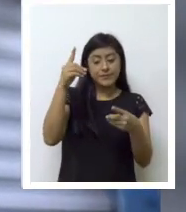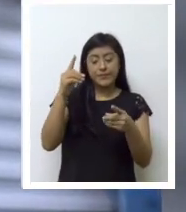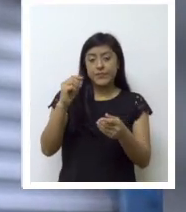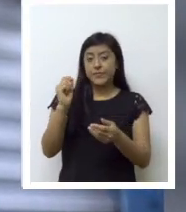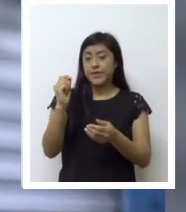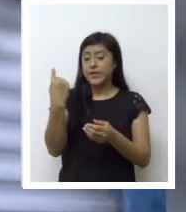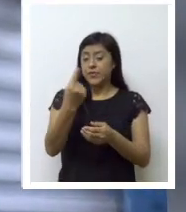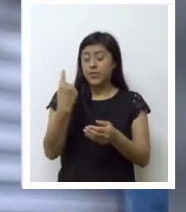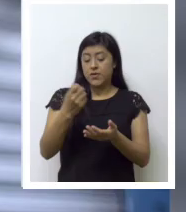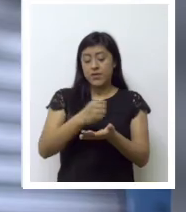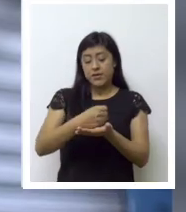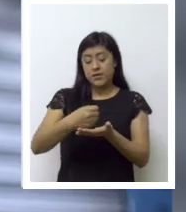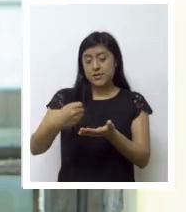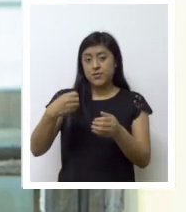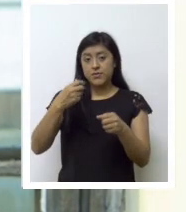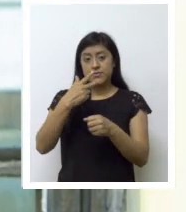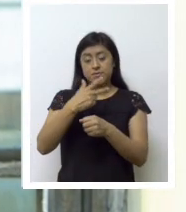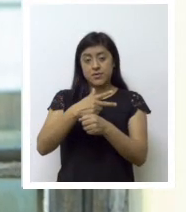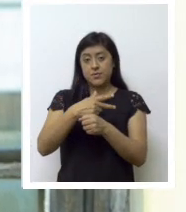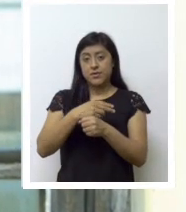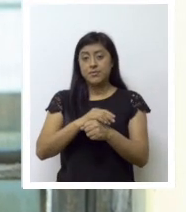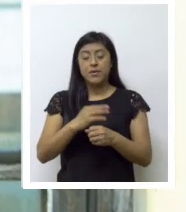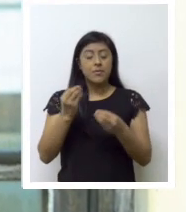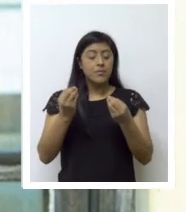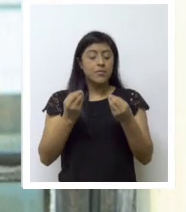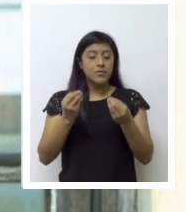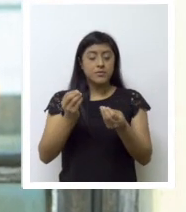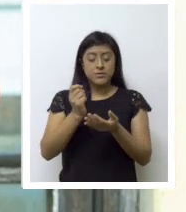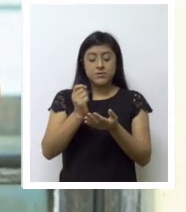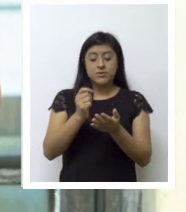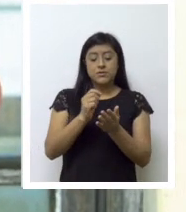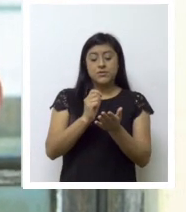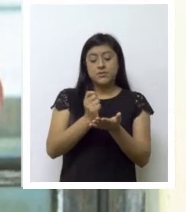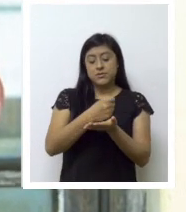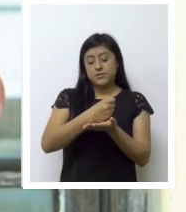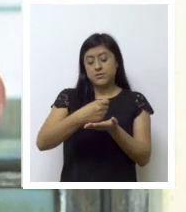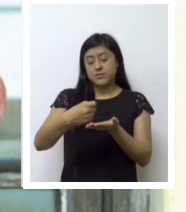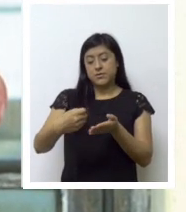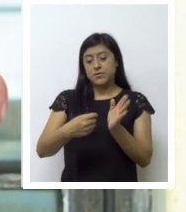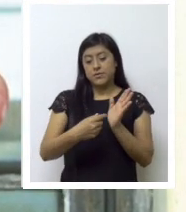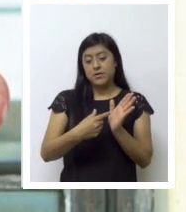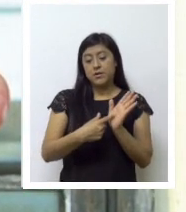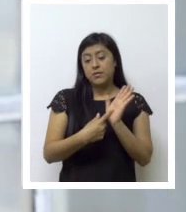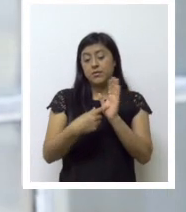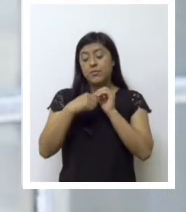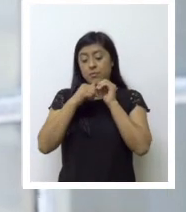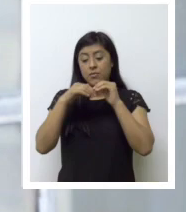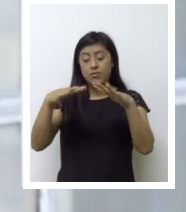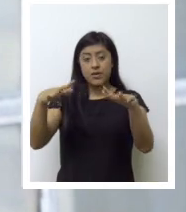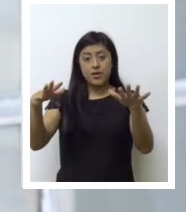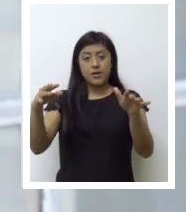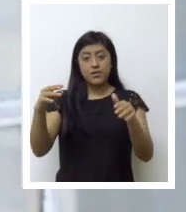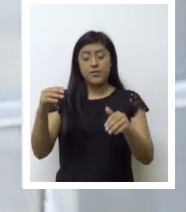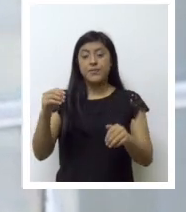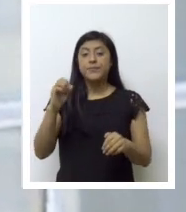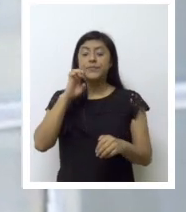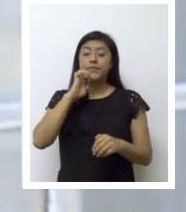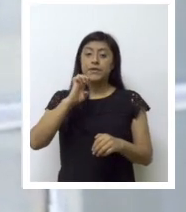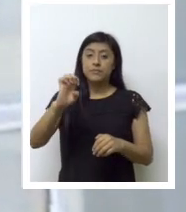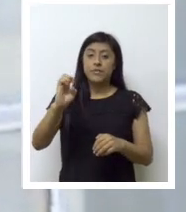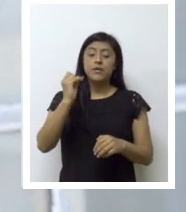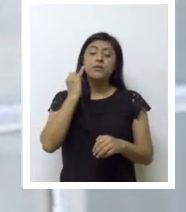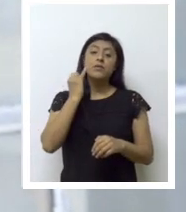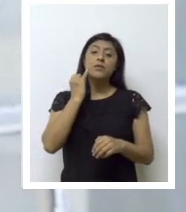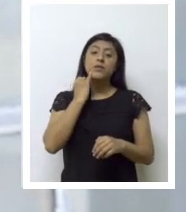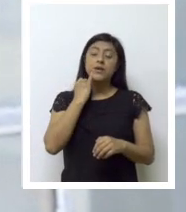de todos los escritores de Guatemala. Varias de sus ediciones plasmadas en narrativa y ensayo fueron